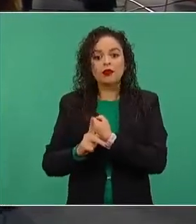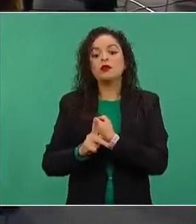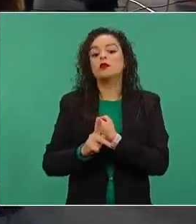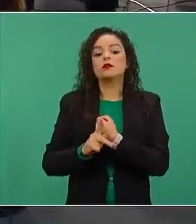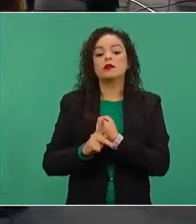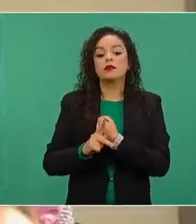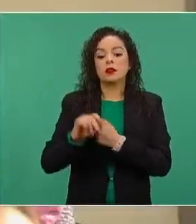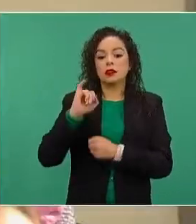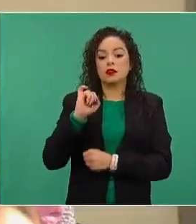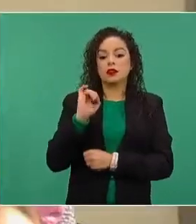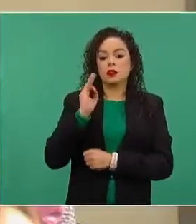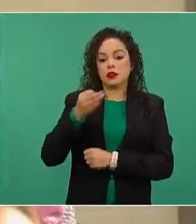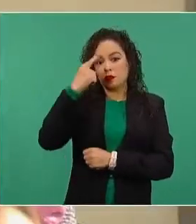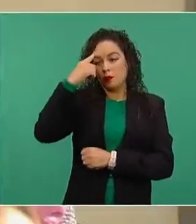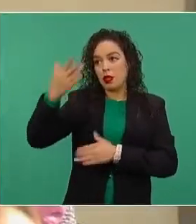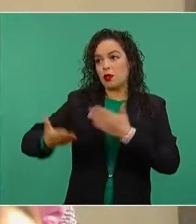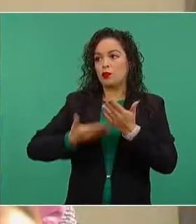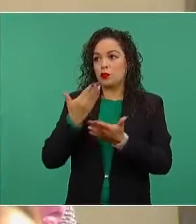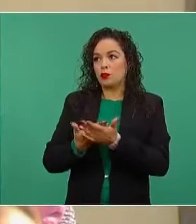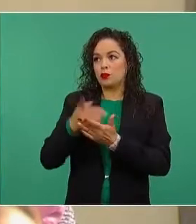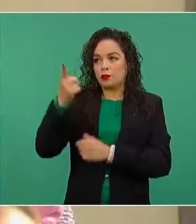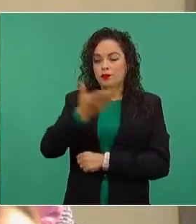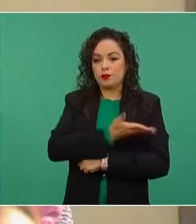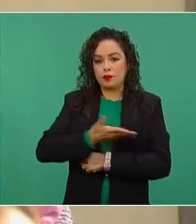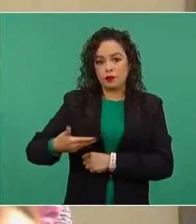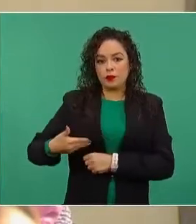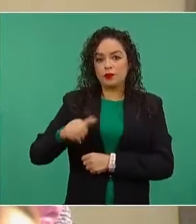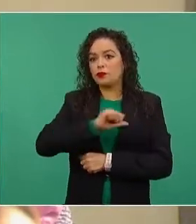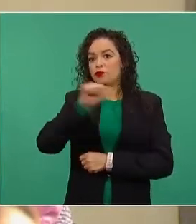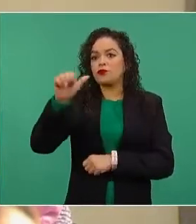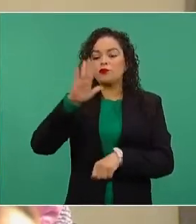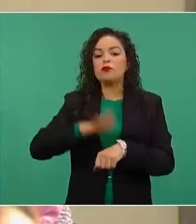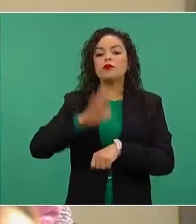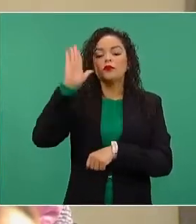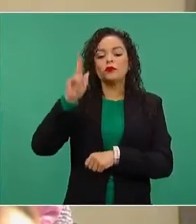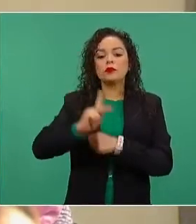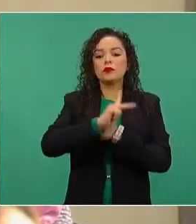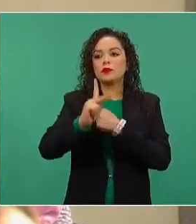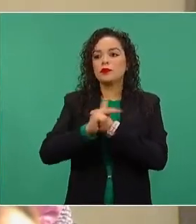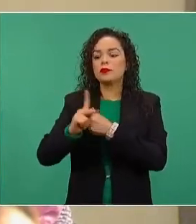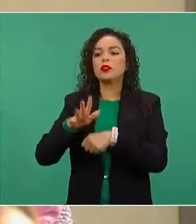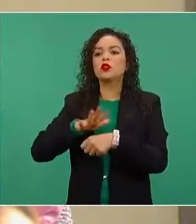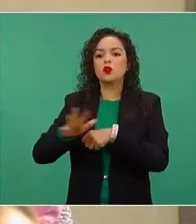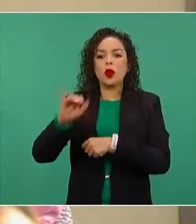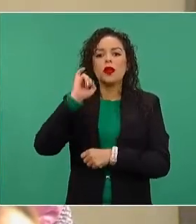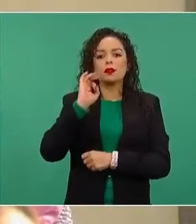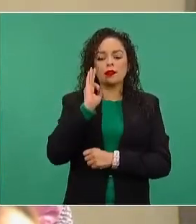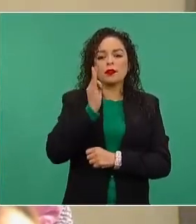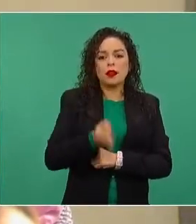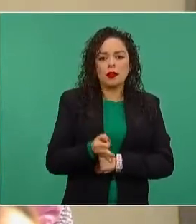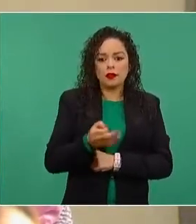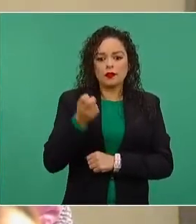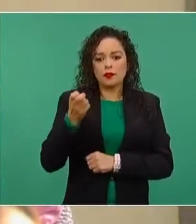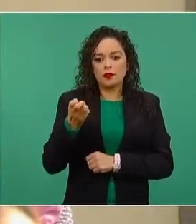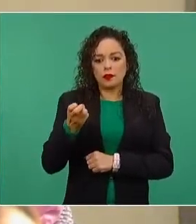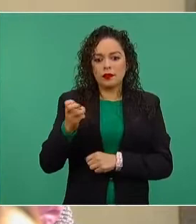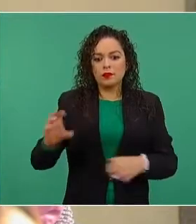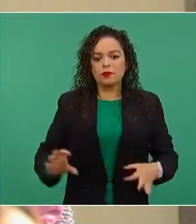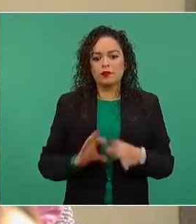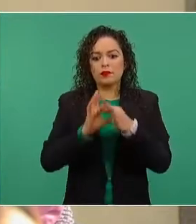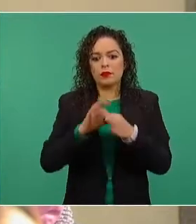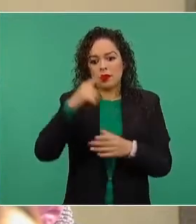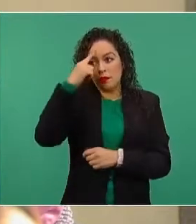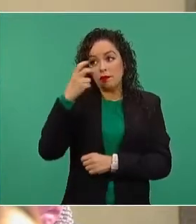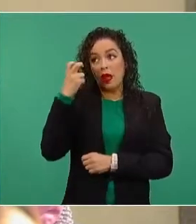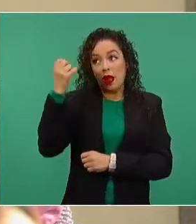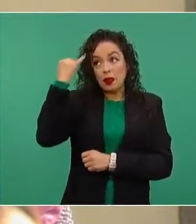presidente, ¿cuántos países más se han agregado? Y si usted ha entrado en un cabildeo con el resto del mundo para que esta iniciativa tenga un mayor